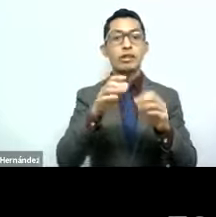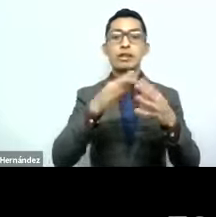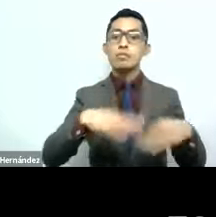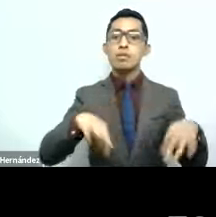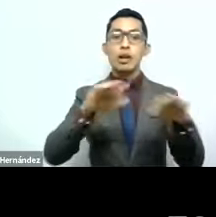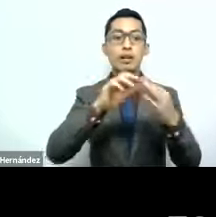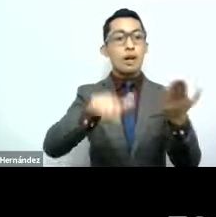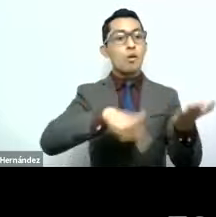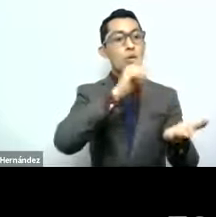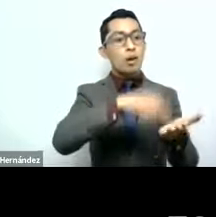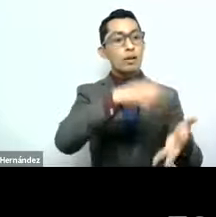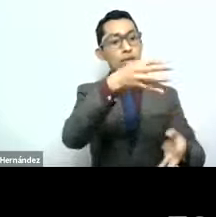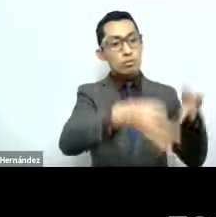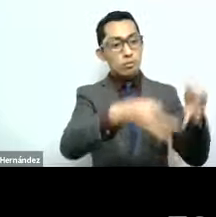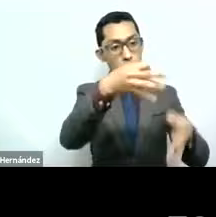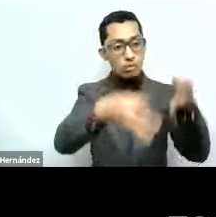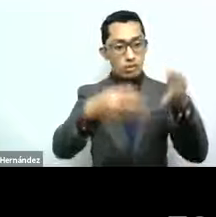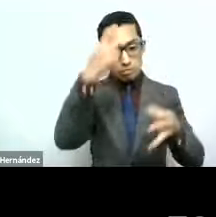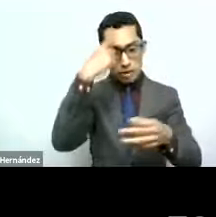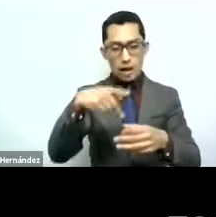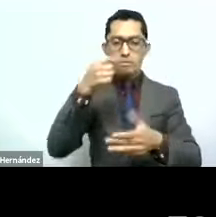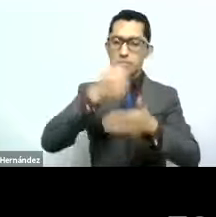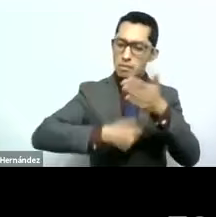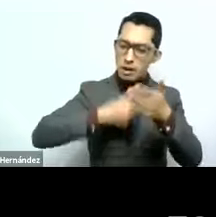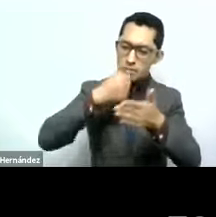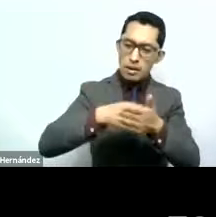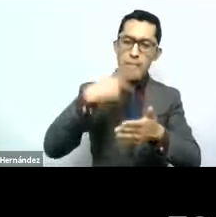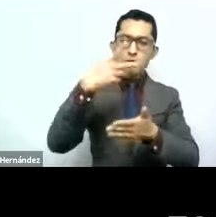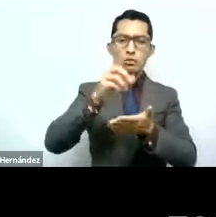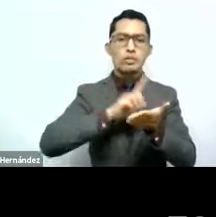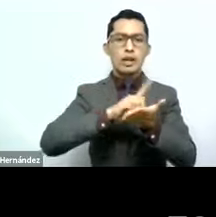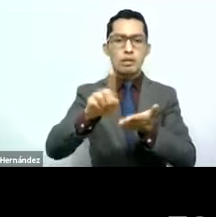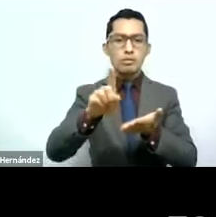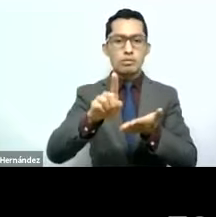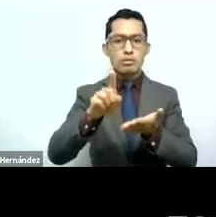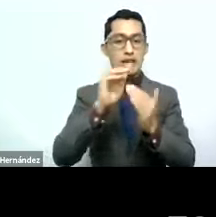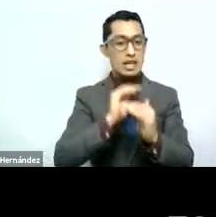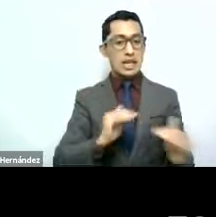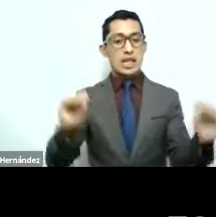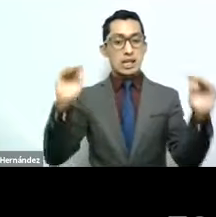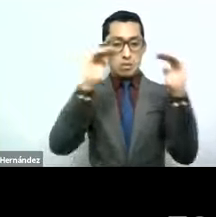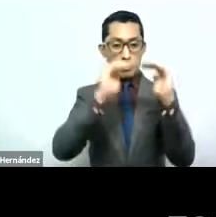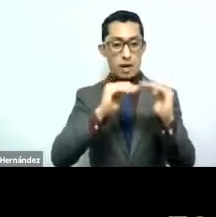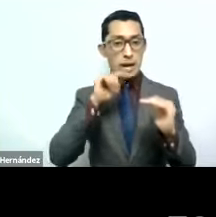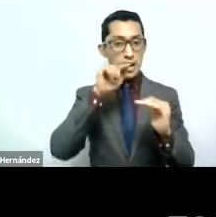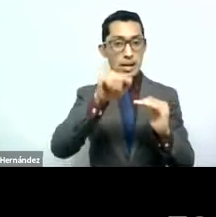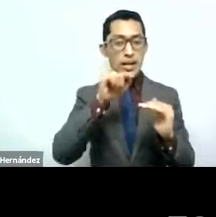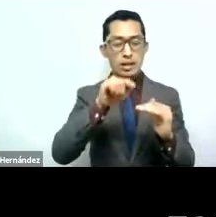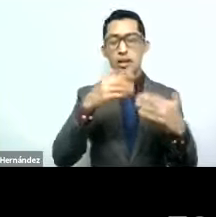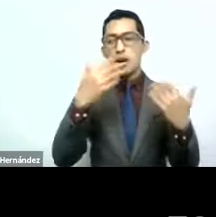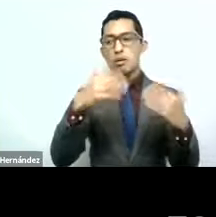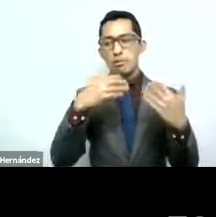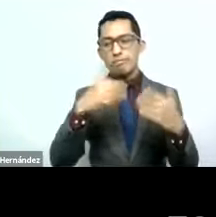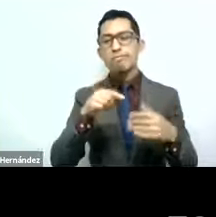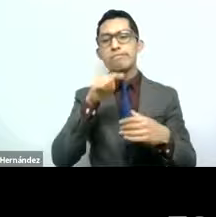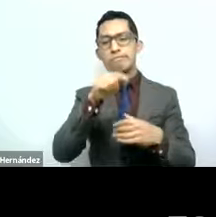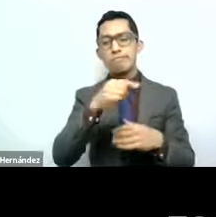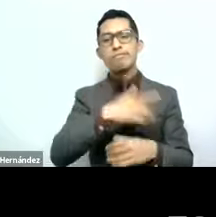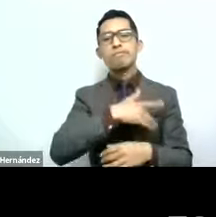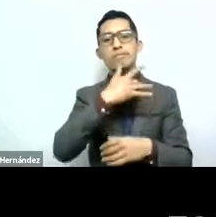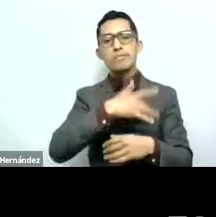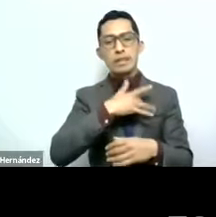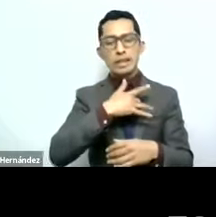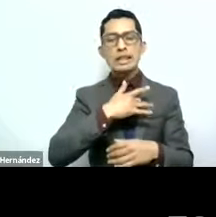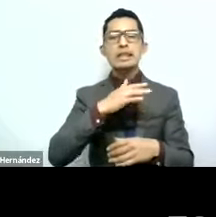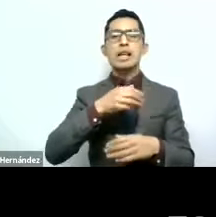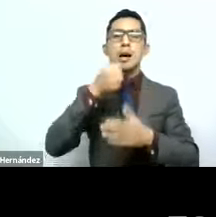tribunales en la lucha por los derechos. Creo que el derecho a la igualdad es uno de los derechos que más